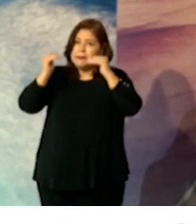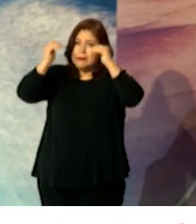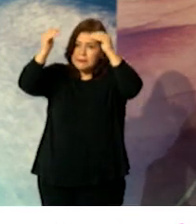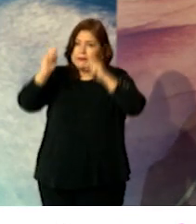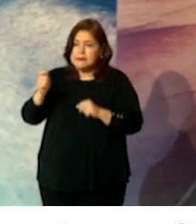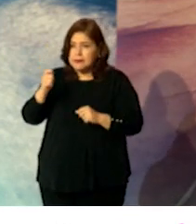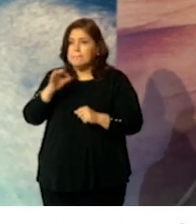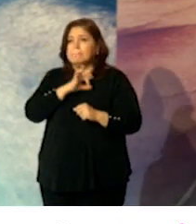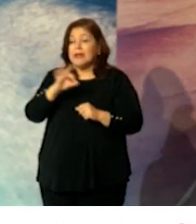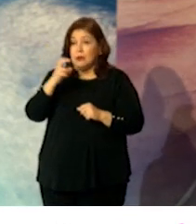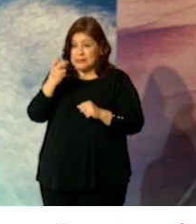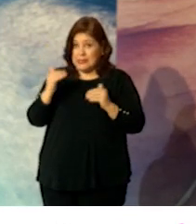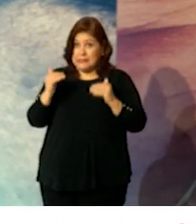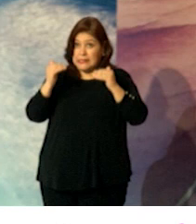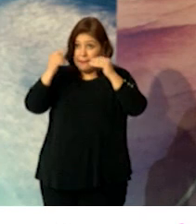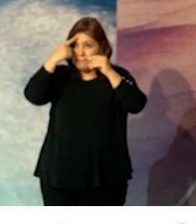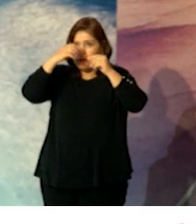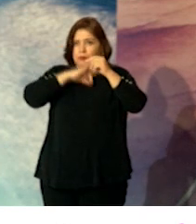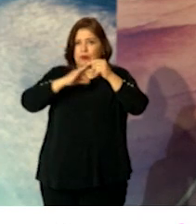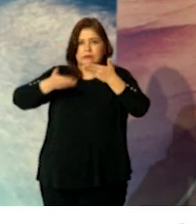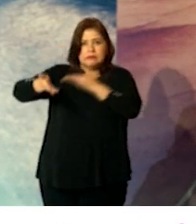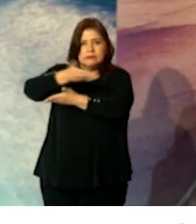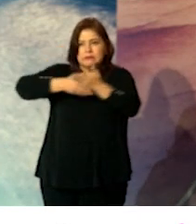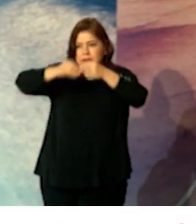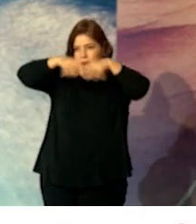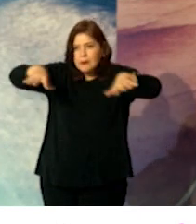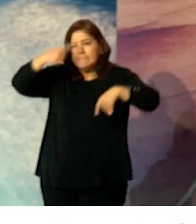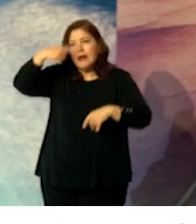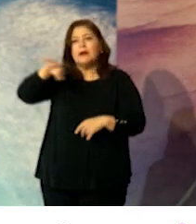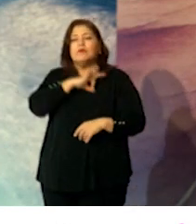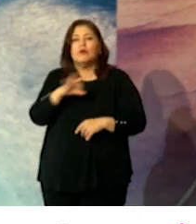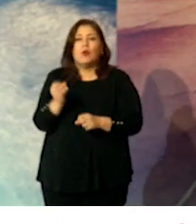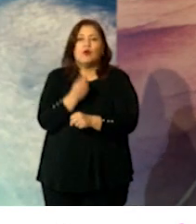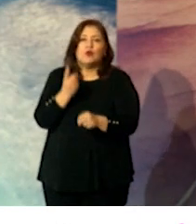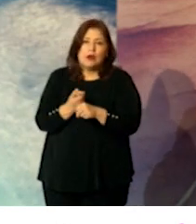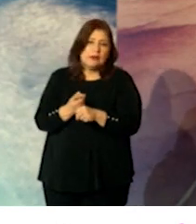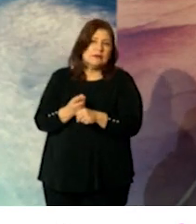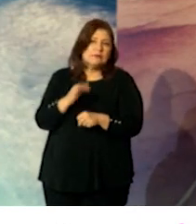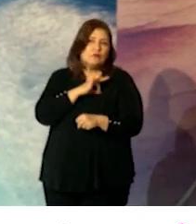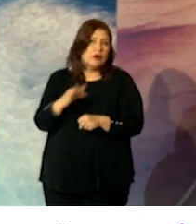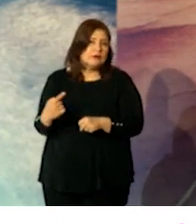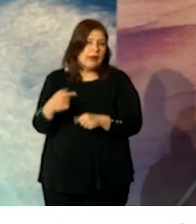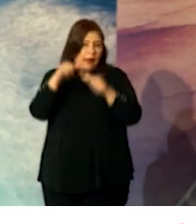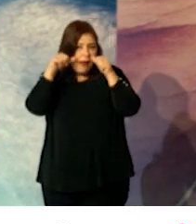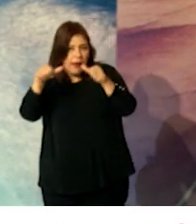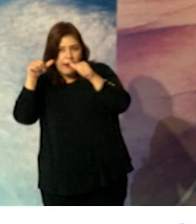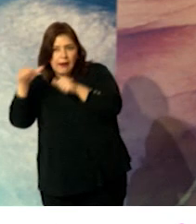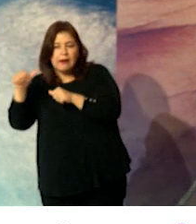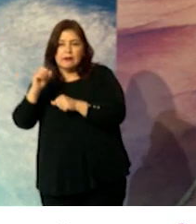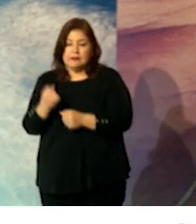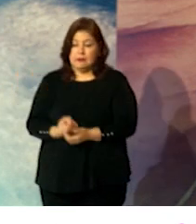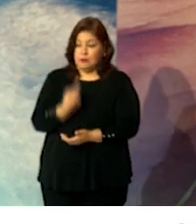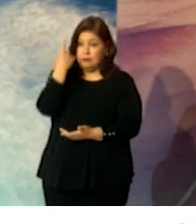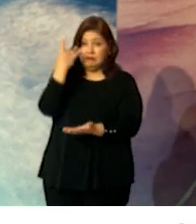hay que redistribuir esos espacios para que haya más oportunidades de que sus voces sean escuchadas. Porque si no, si solo una persona